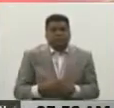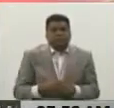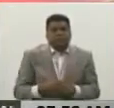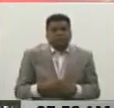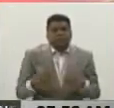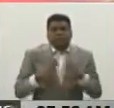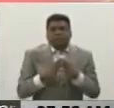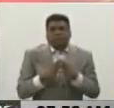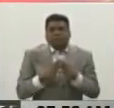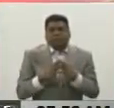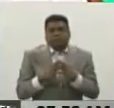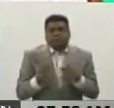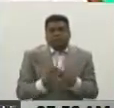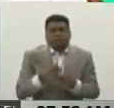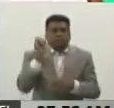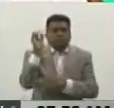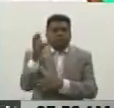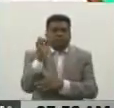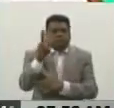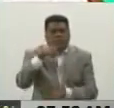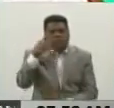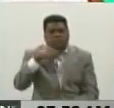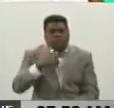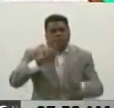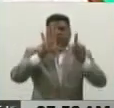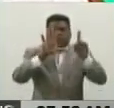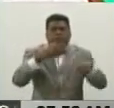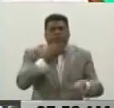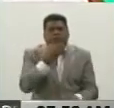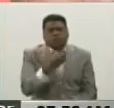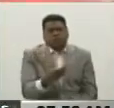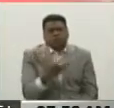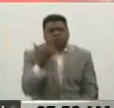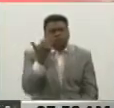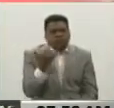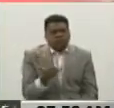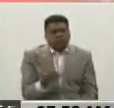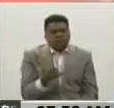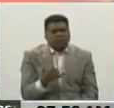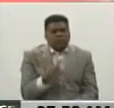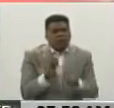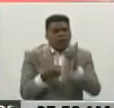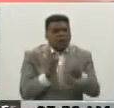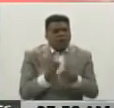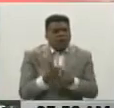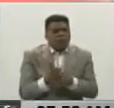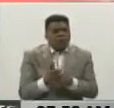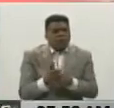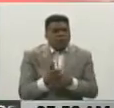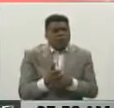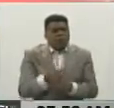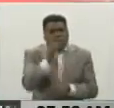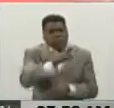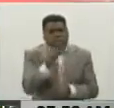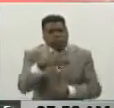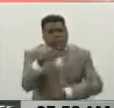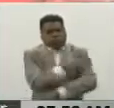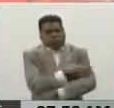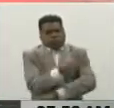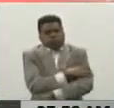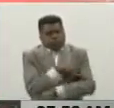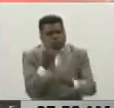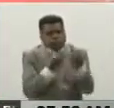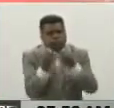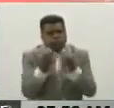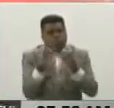es la campaña política, tanto el 6 de diciembre como ahora para posicionar algunos candidatos de oposición. Es decir, eso está manejado por